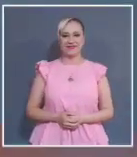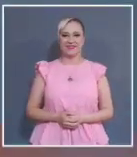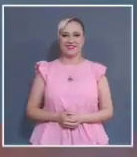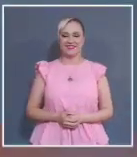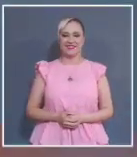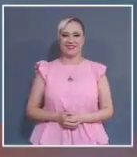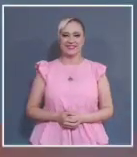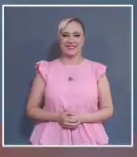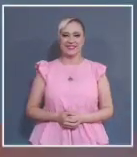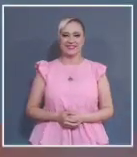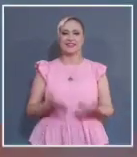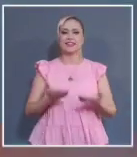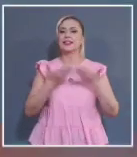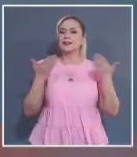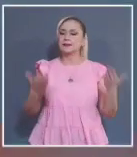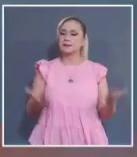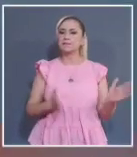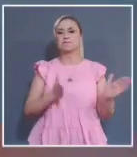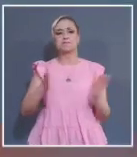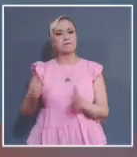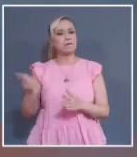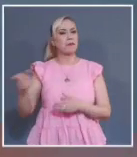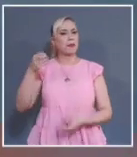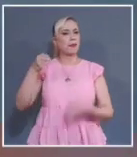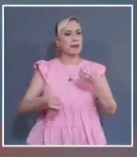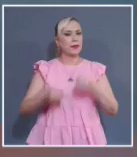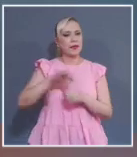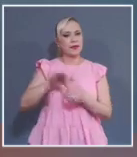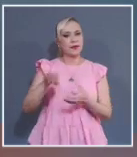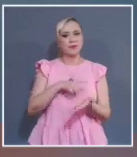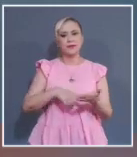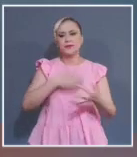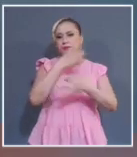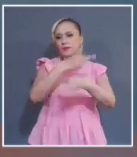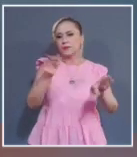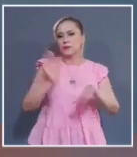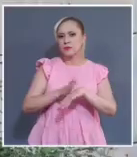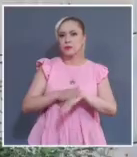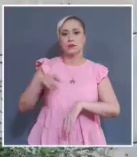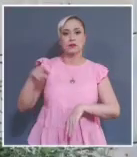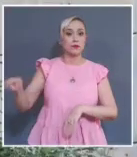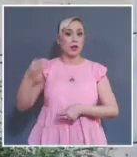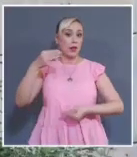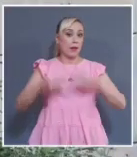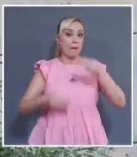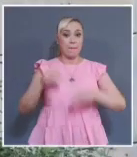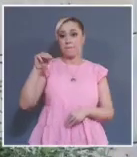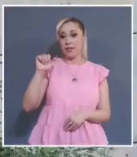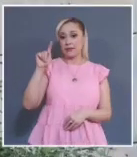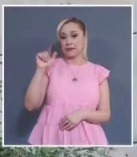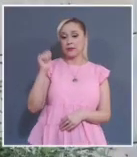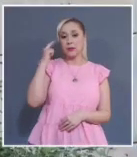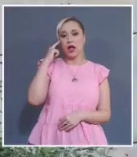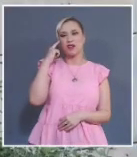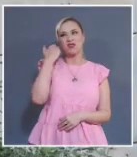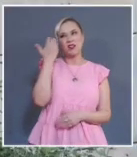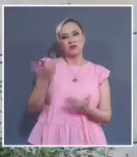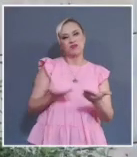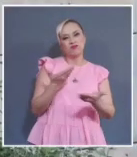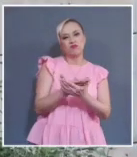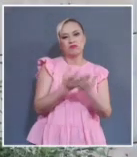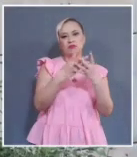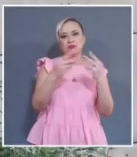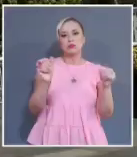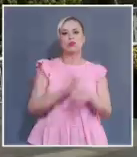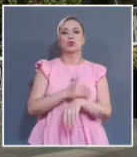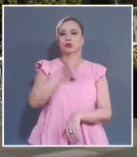En más información, el Tribunal Electoral dio a conocer un proyecto del magistrado Felipe de la Mata Pizaña, con el que propone resolver la impugnación que presentó